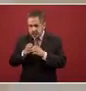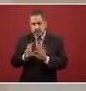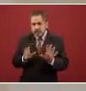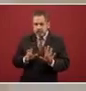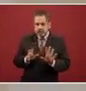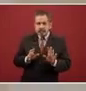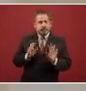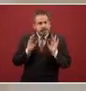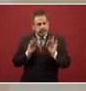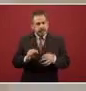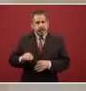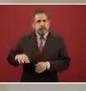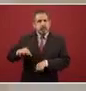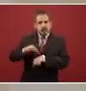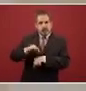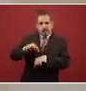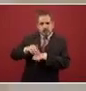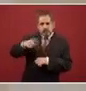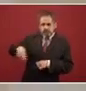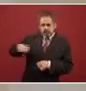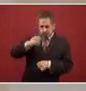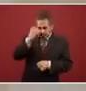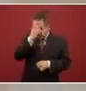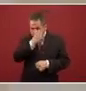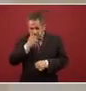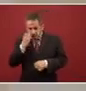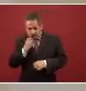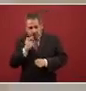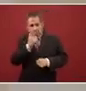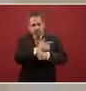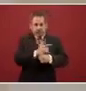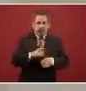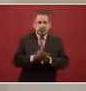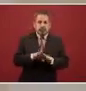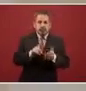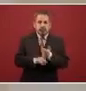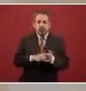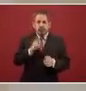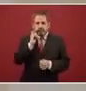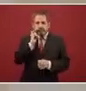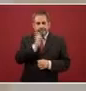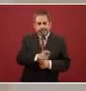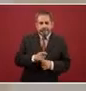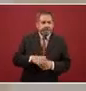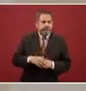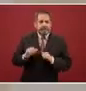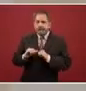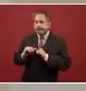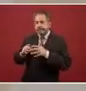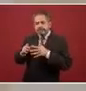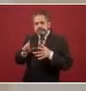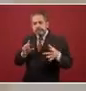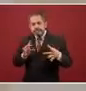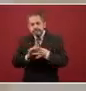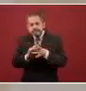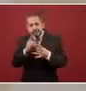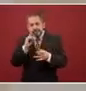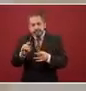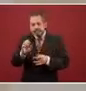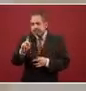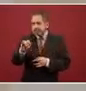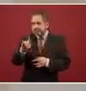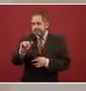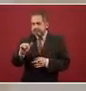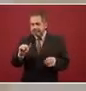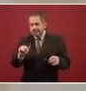Los médicos tienen la capacidad para hacer el diagnóstico y que la asociación epidemiológica será importante, y a estos